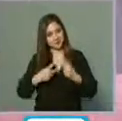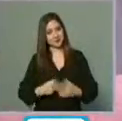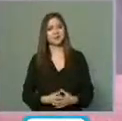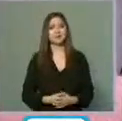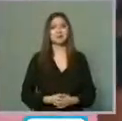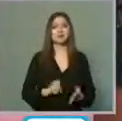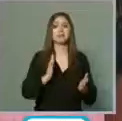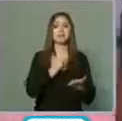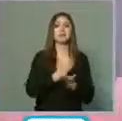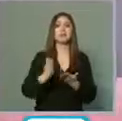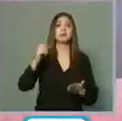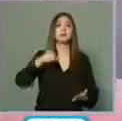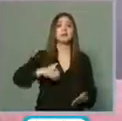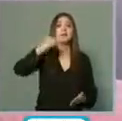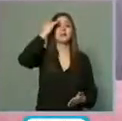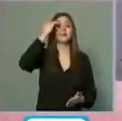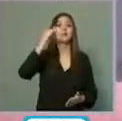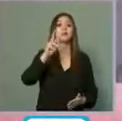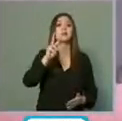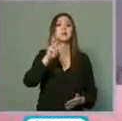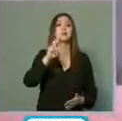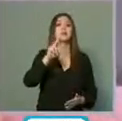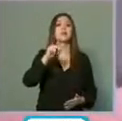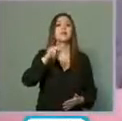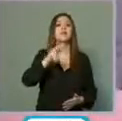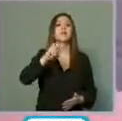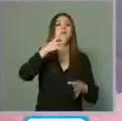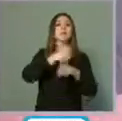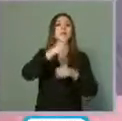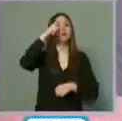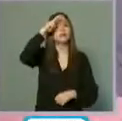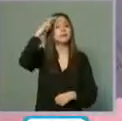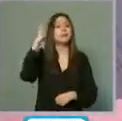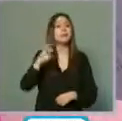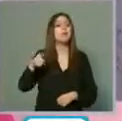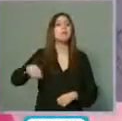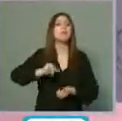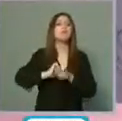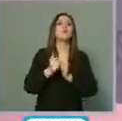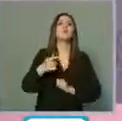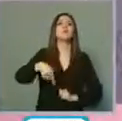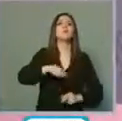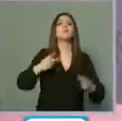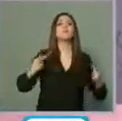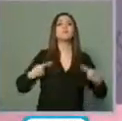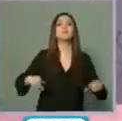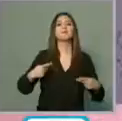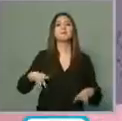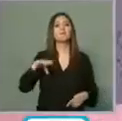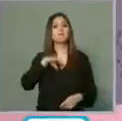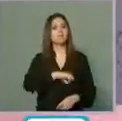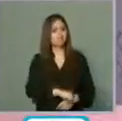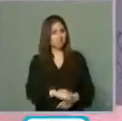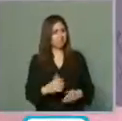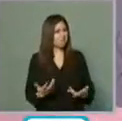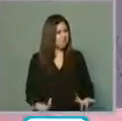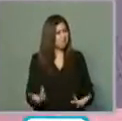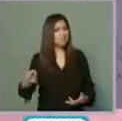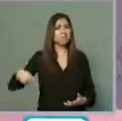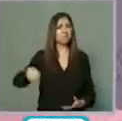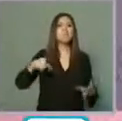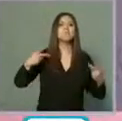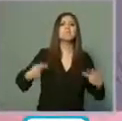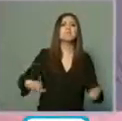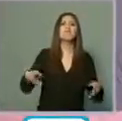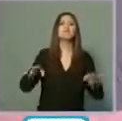es verano, es la época del año que más nos gusta a todos, porque, pues bueno, es el momento normalmente de